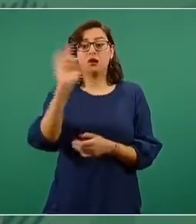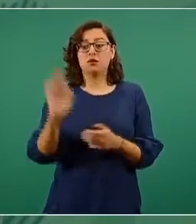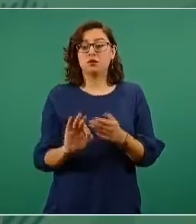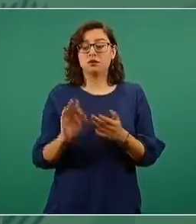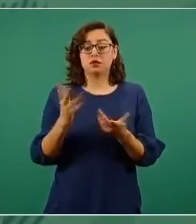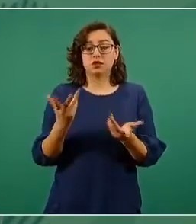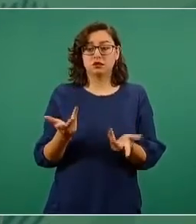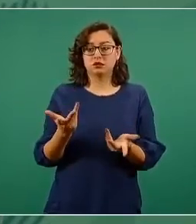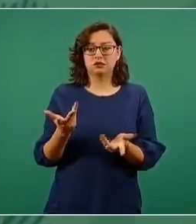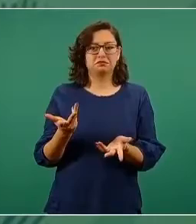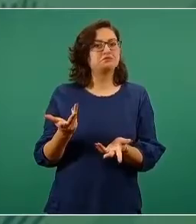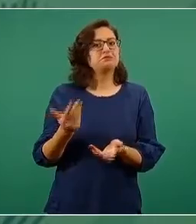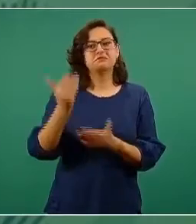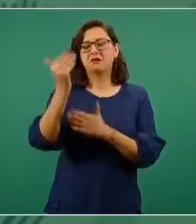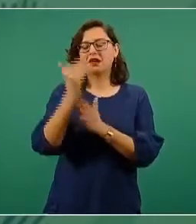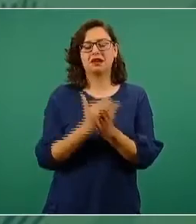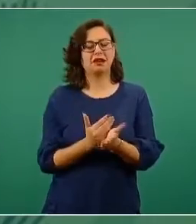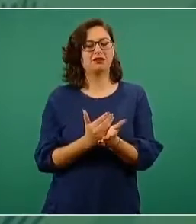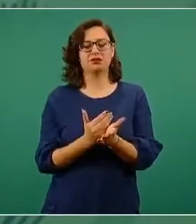cuando